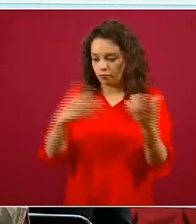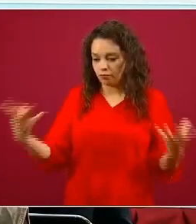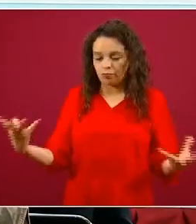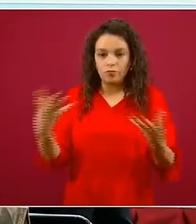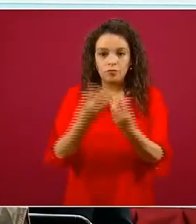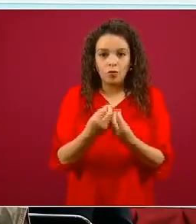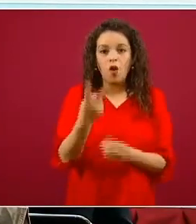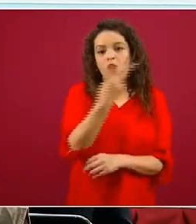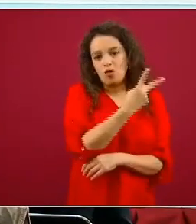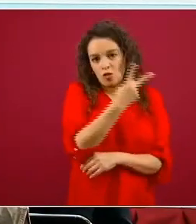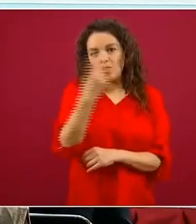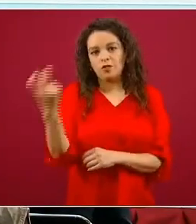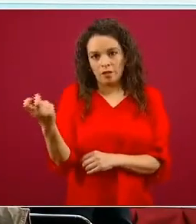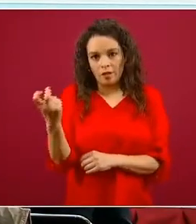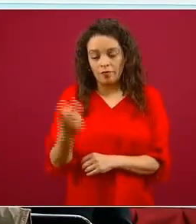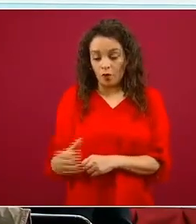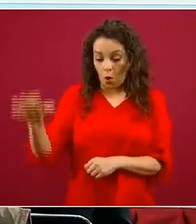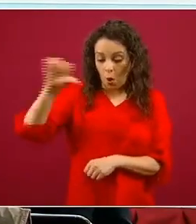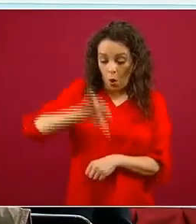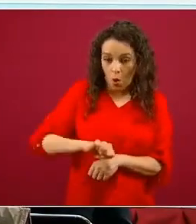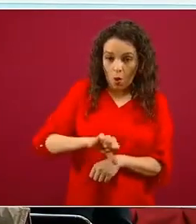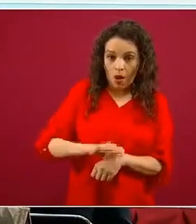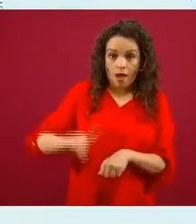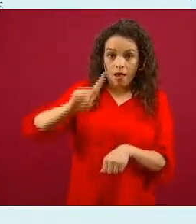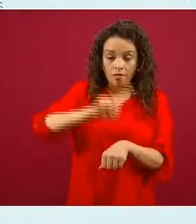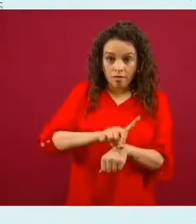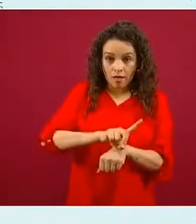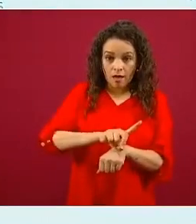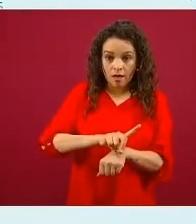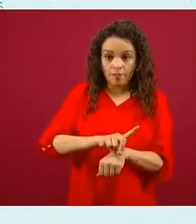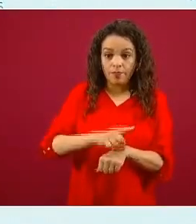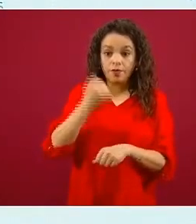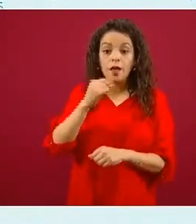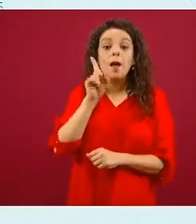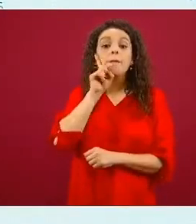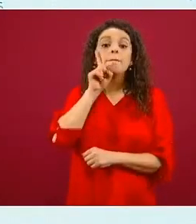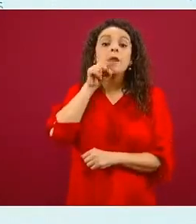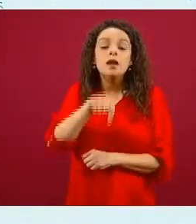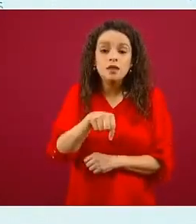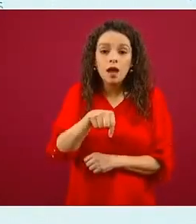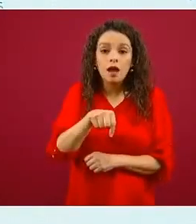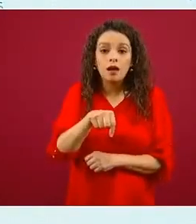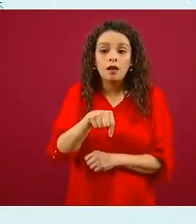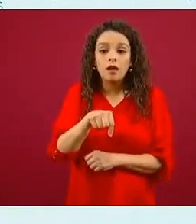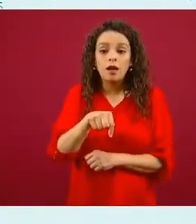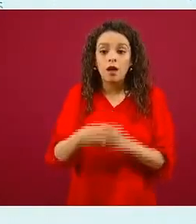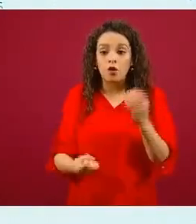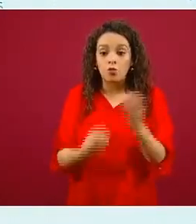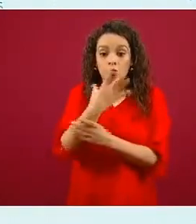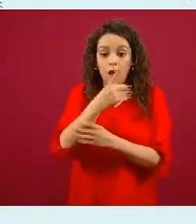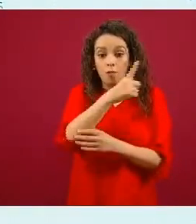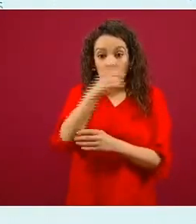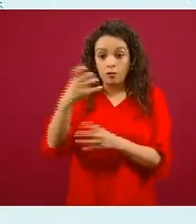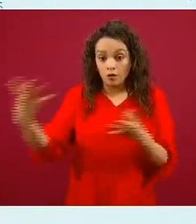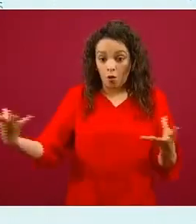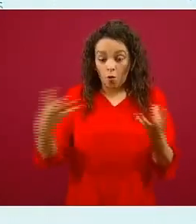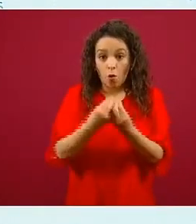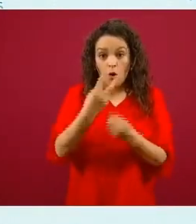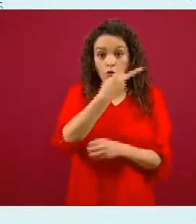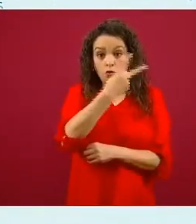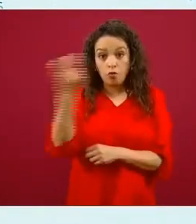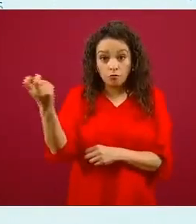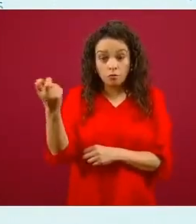200. Y el cambio del día de hoy, que tenía 100, al cambio del día de mañana, que acumulado con los nuevos 100 son 200, es